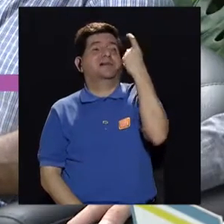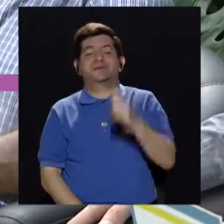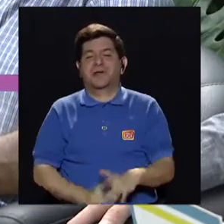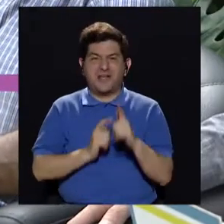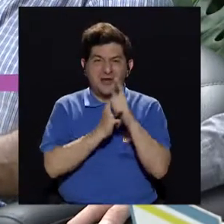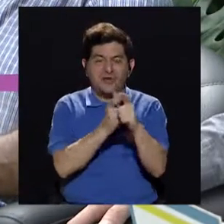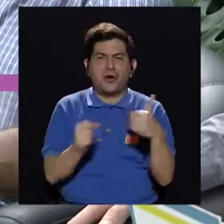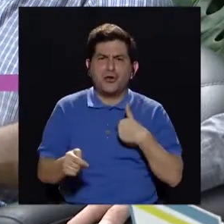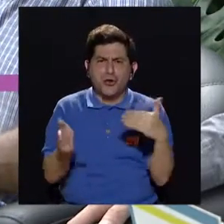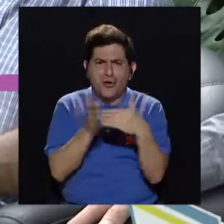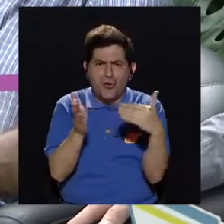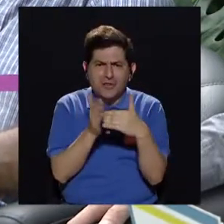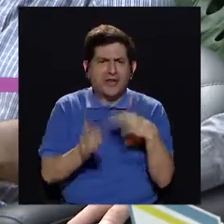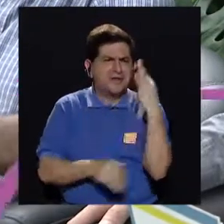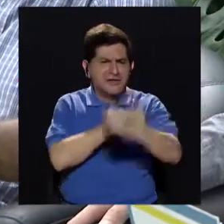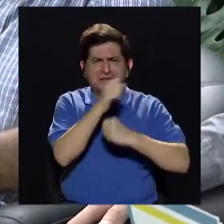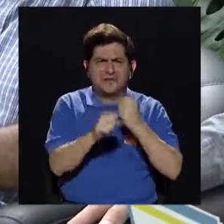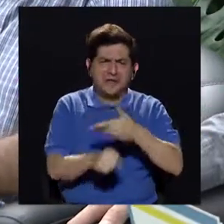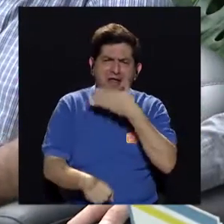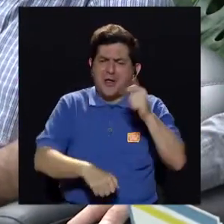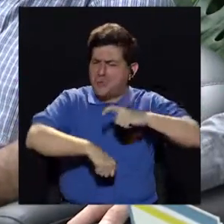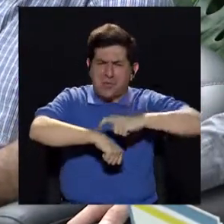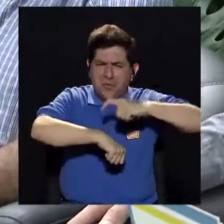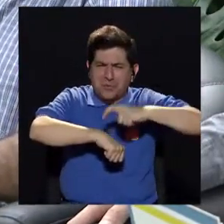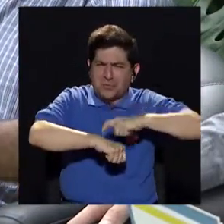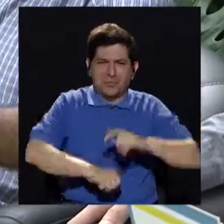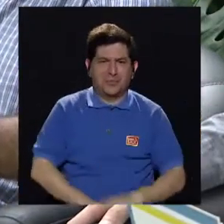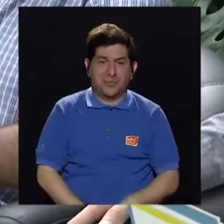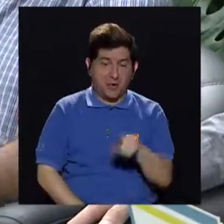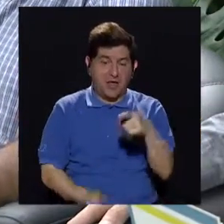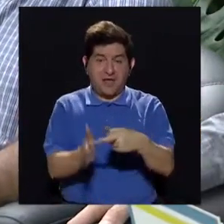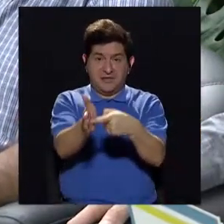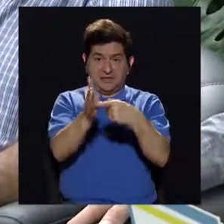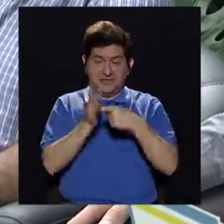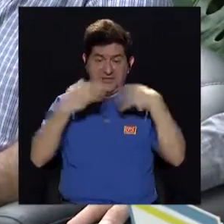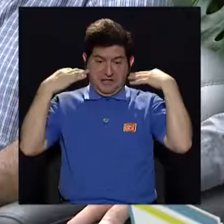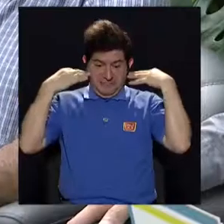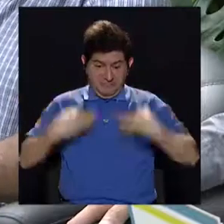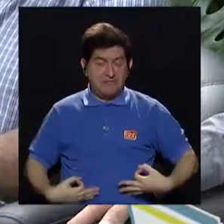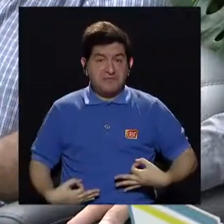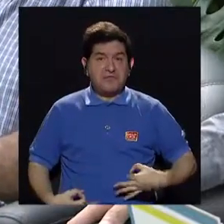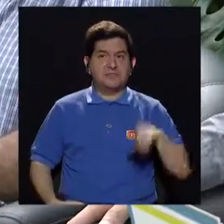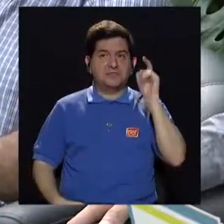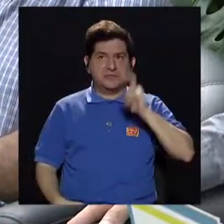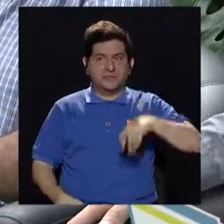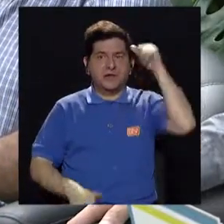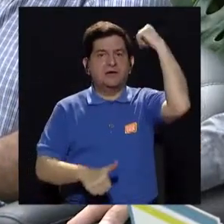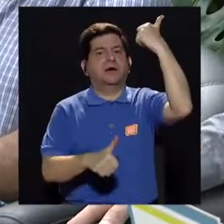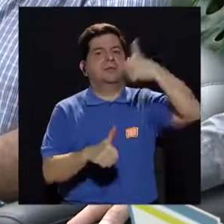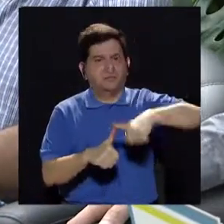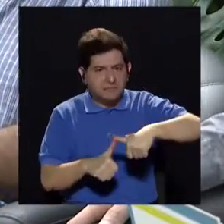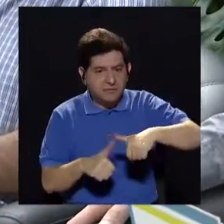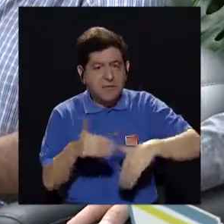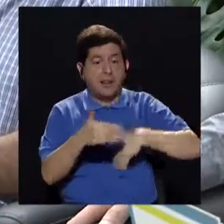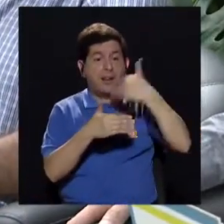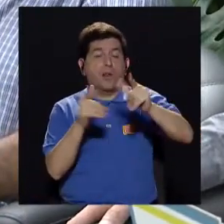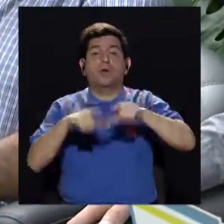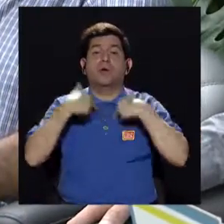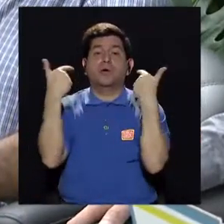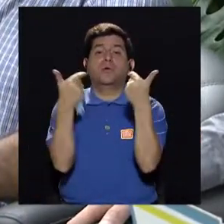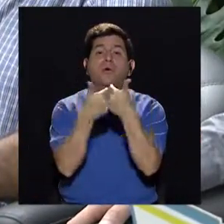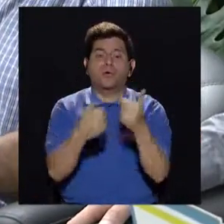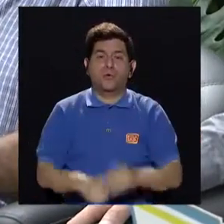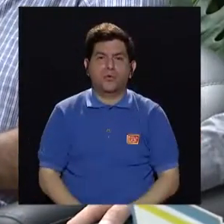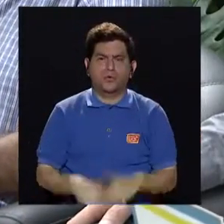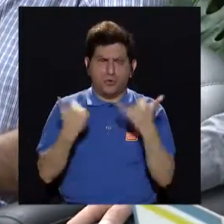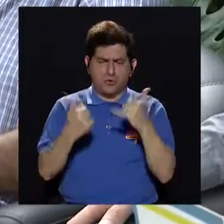vez y ya quiero volver a hacer el próximo año y mejorar varios minutos. Entonces, esa exigencia física es la que tiene que tomarse en consideración. Y luego está otro grupo